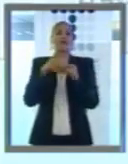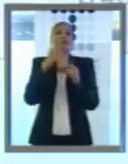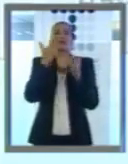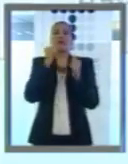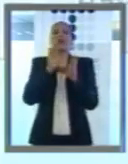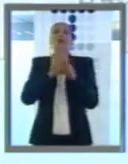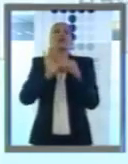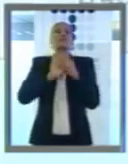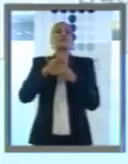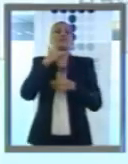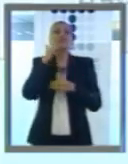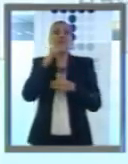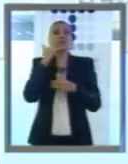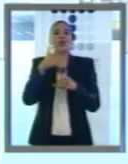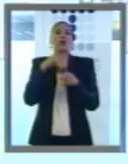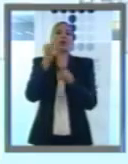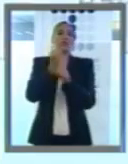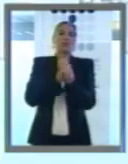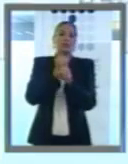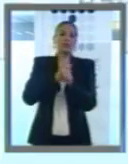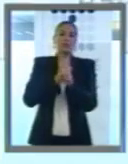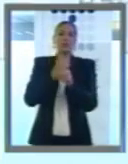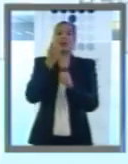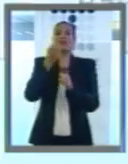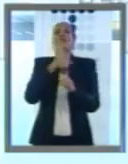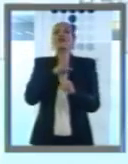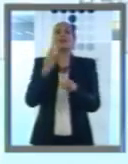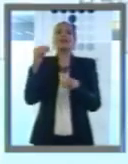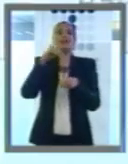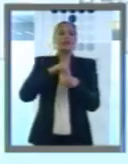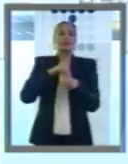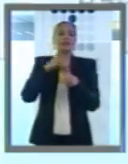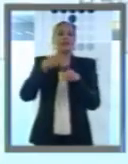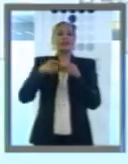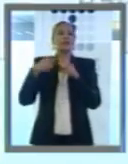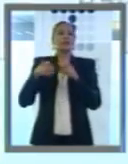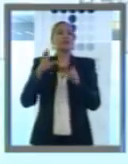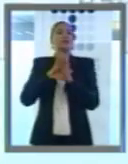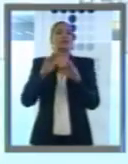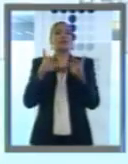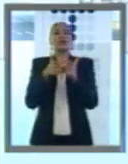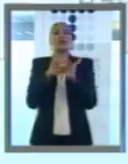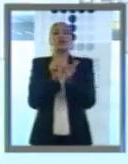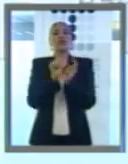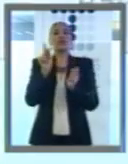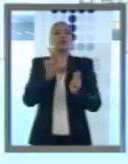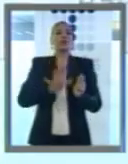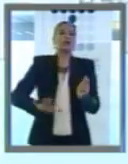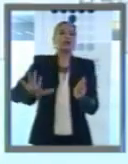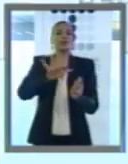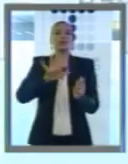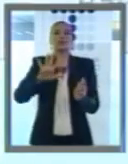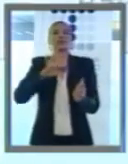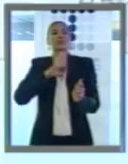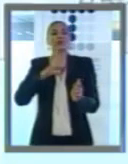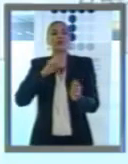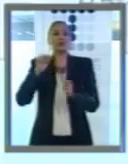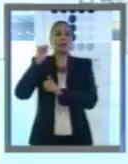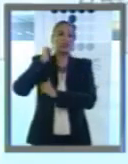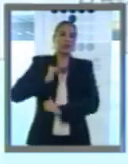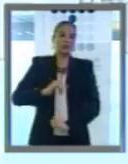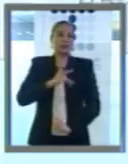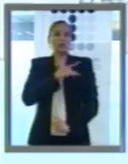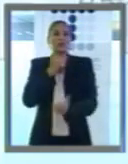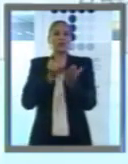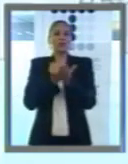anticorrupción, ni el de fiscalización. Eso implica que los actores y los servidores públicos que tenemos cargos de